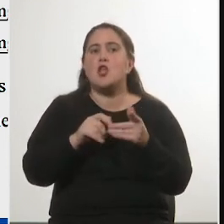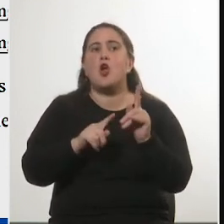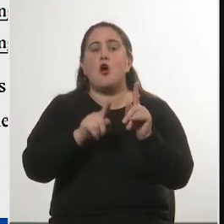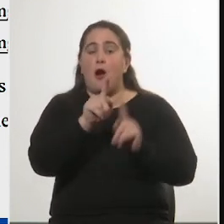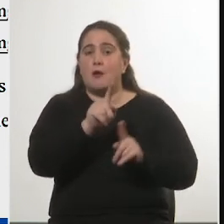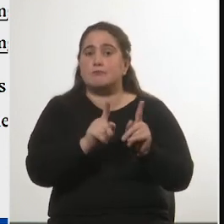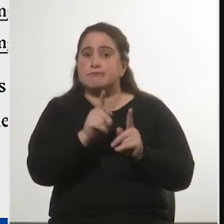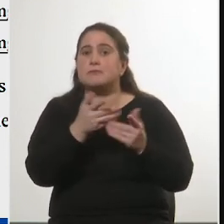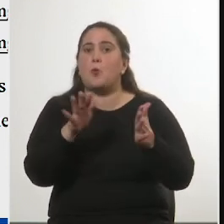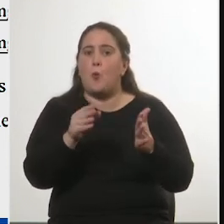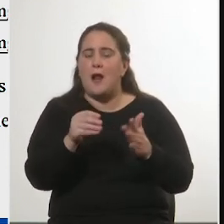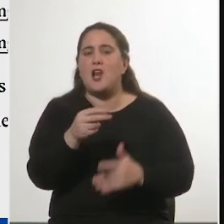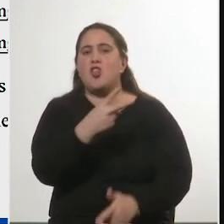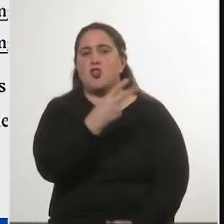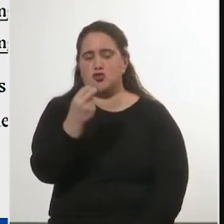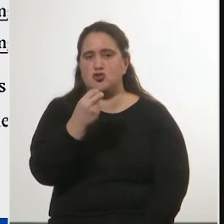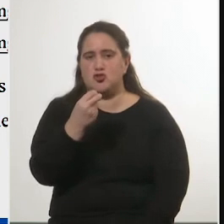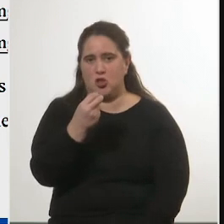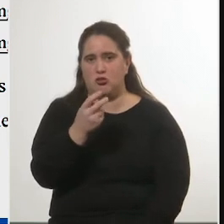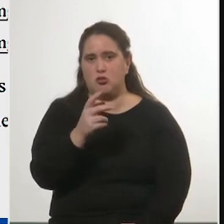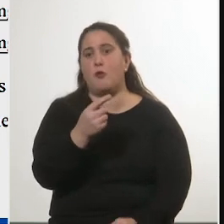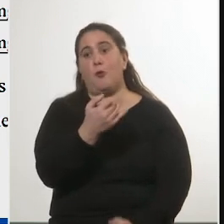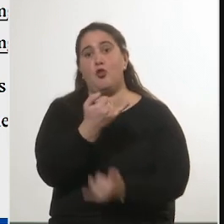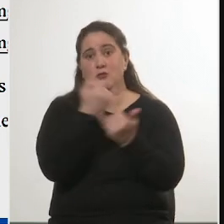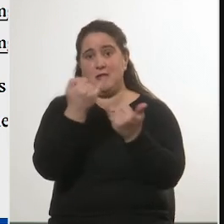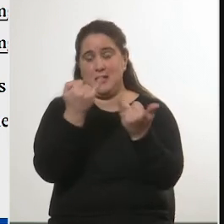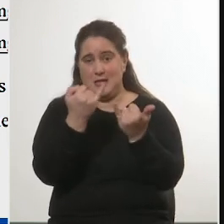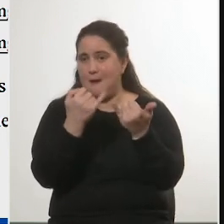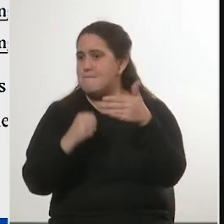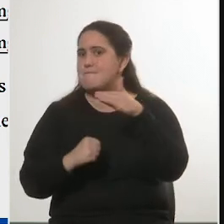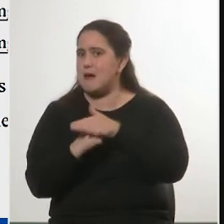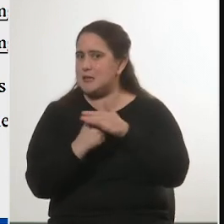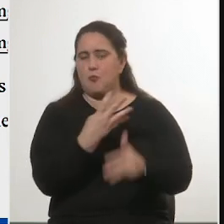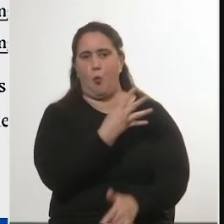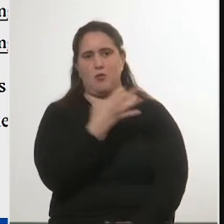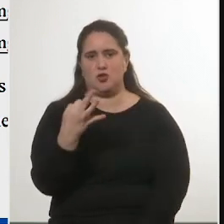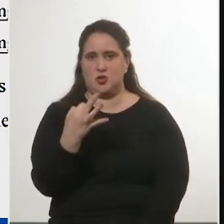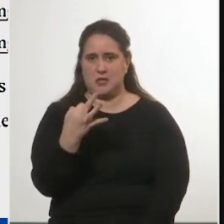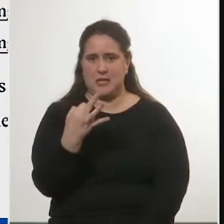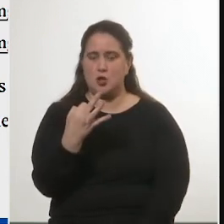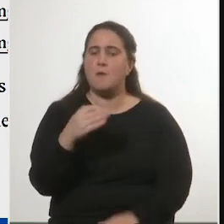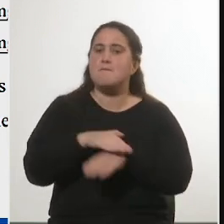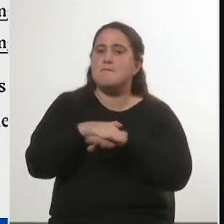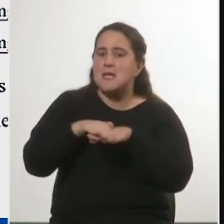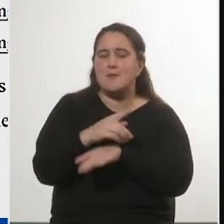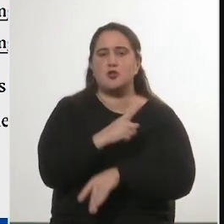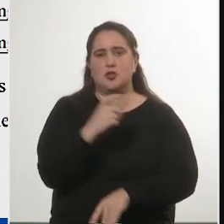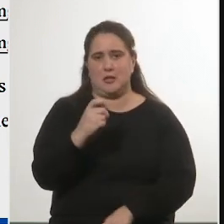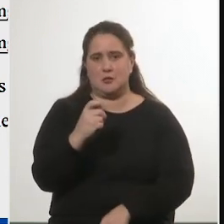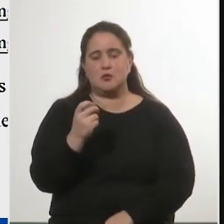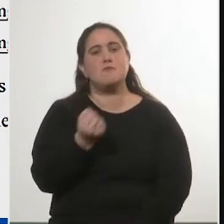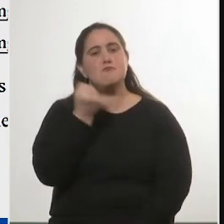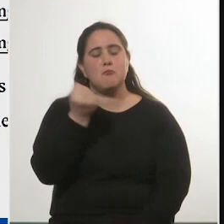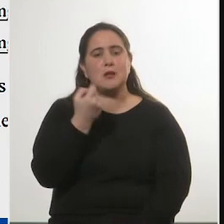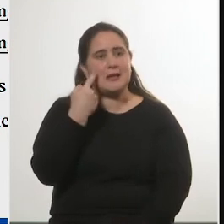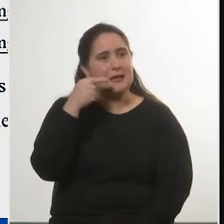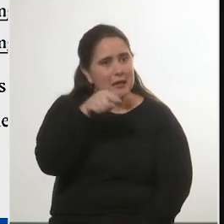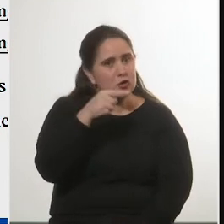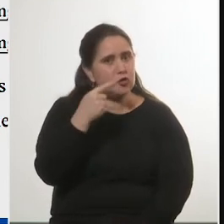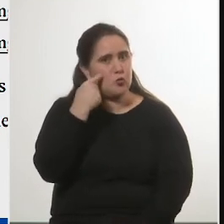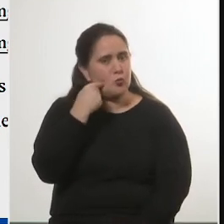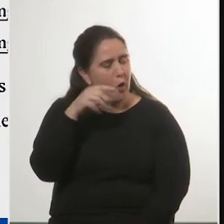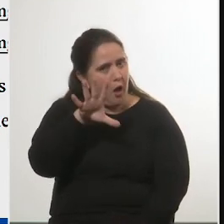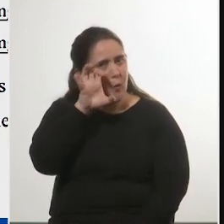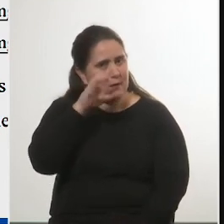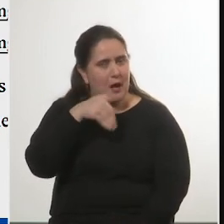seteado su valor de sodio es de 200 miligramos por día, con un máximo de 400 y un mínimo de 100. Es importante recortar estos